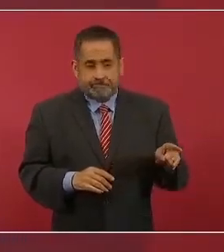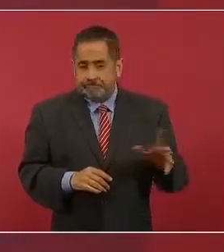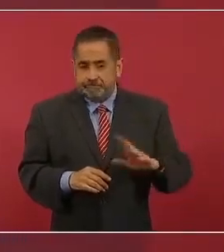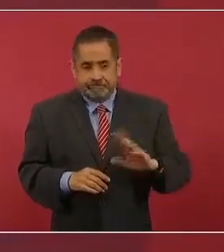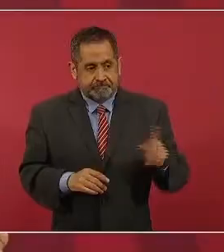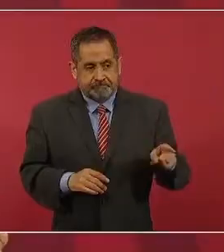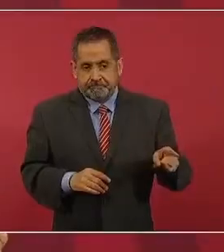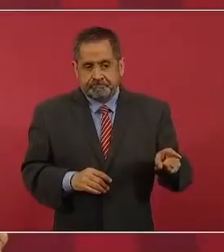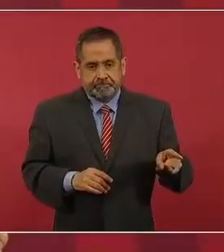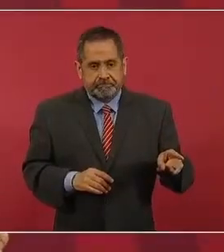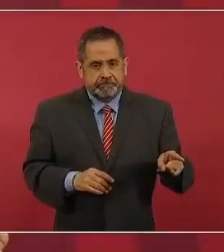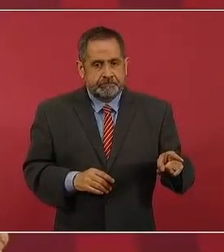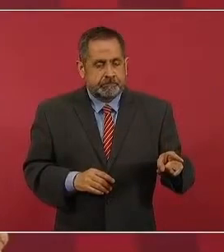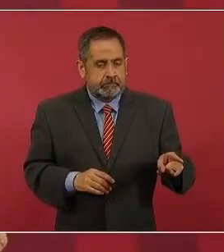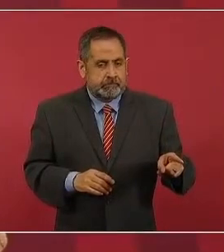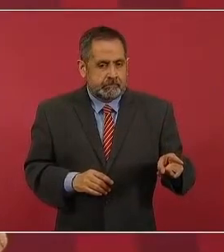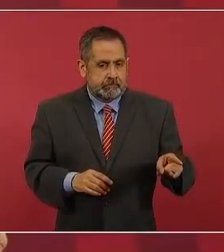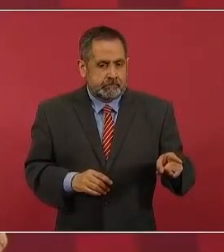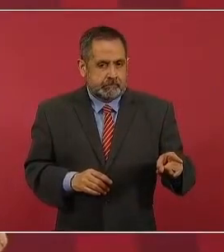completamente